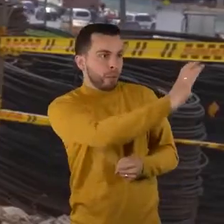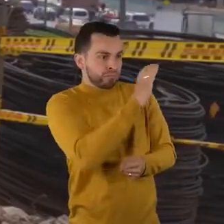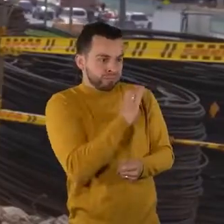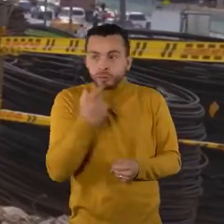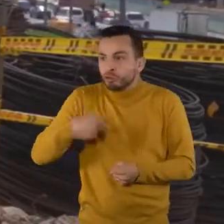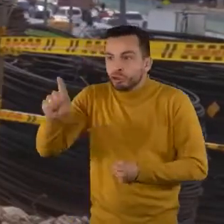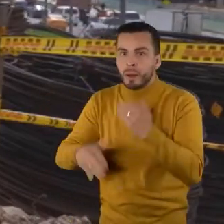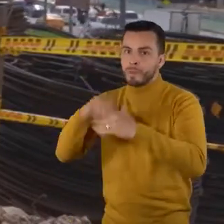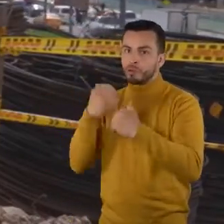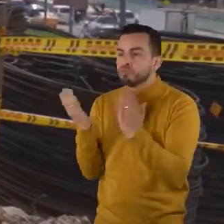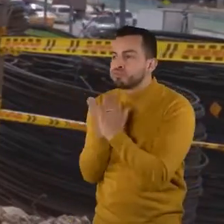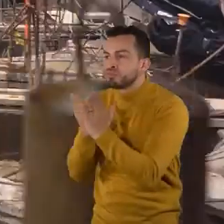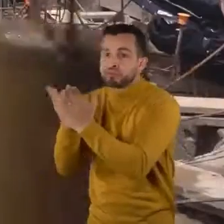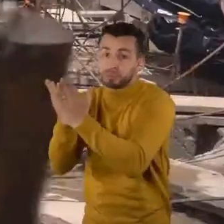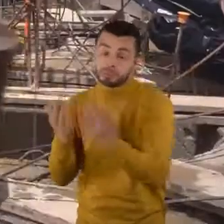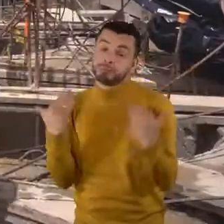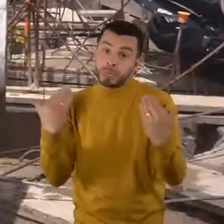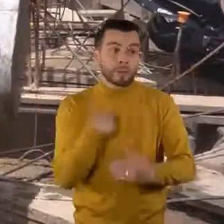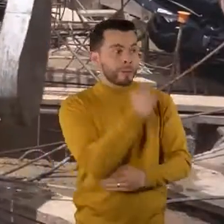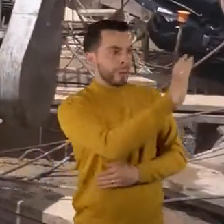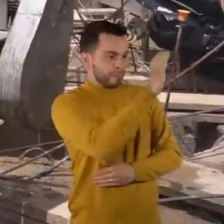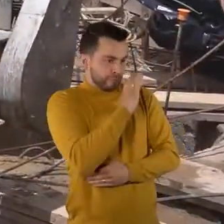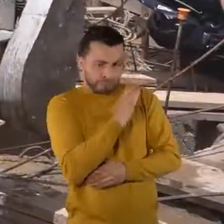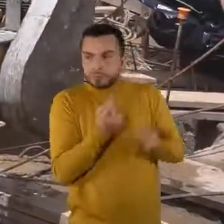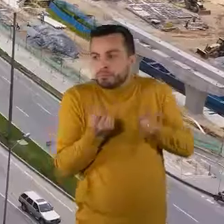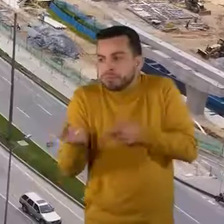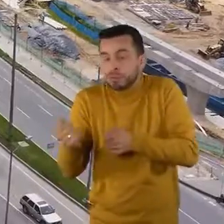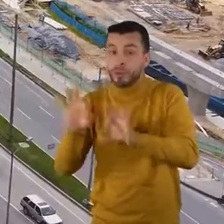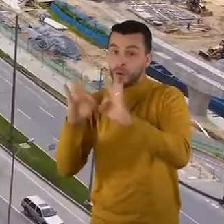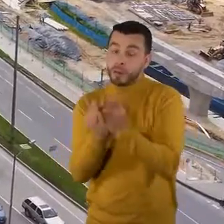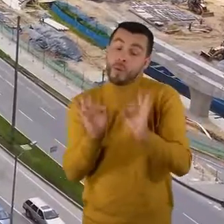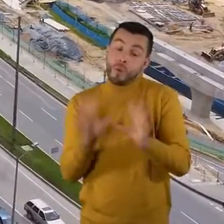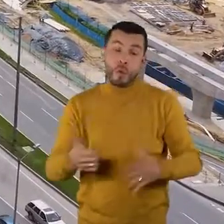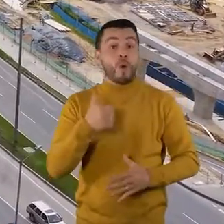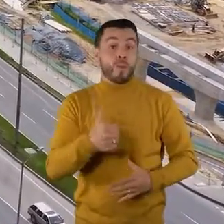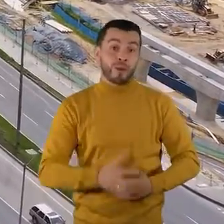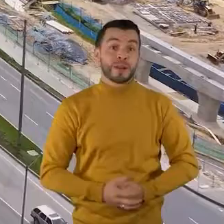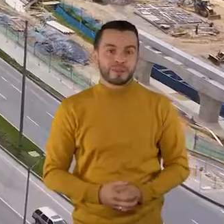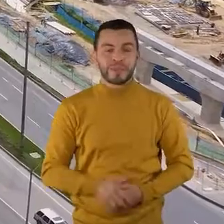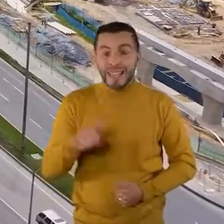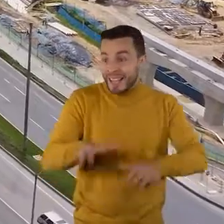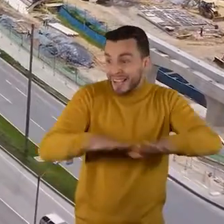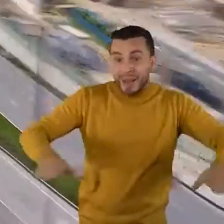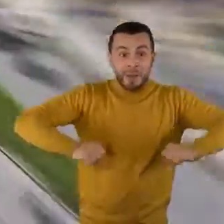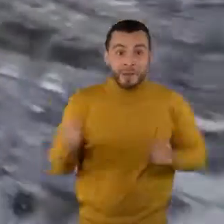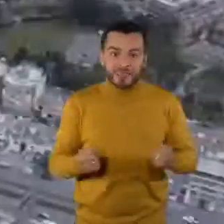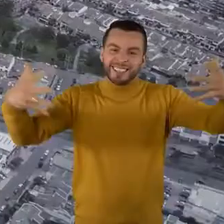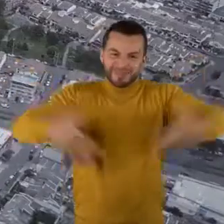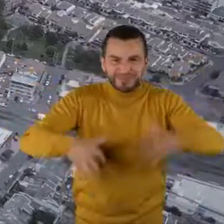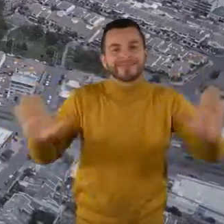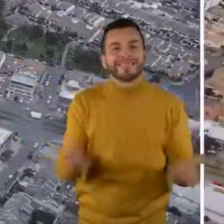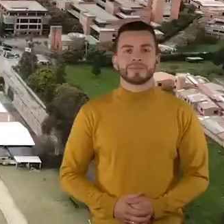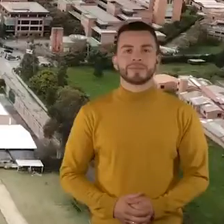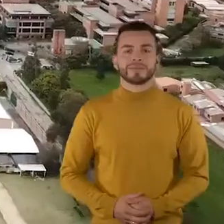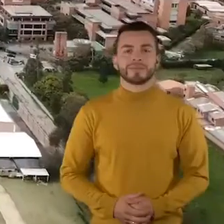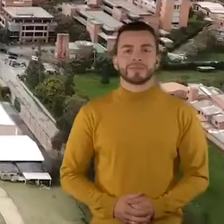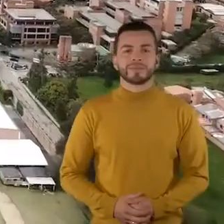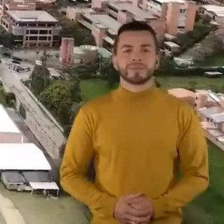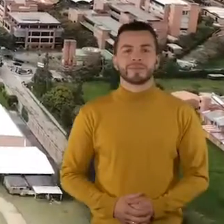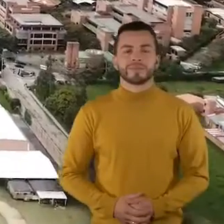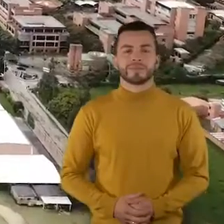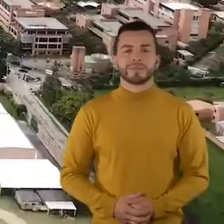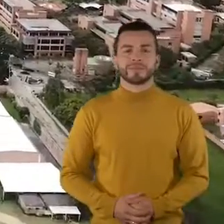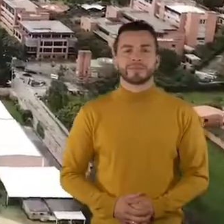beneficia muchísimo para empezar a estudiar y si eso me da muchas oportunidades para también ayudar a mi familia esta ex